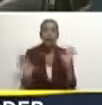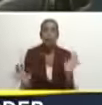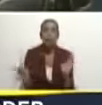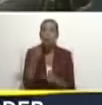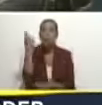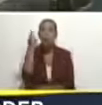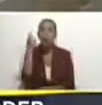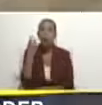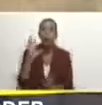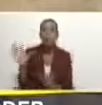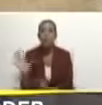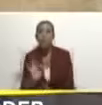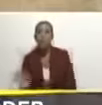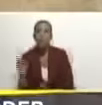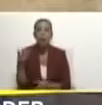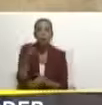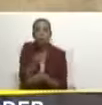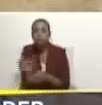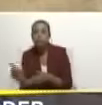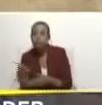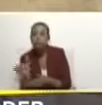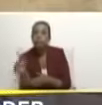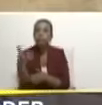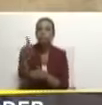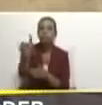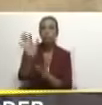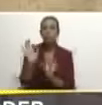que buscar otras vías, que las buscaban.